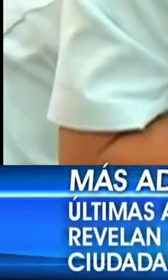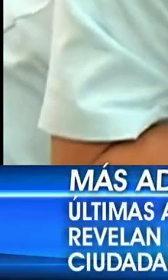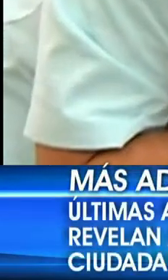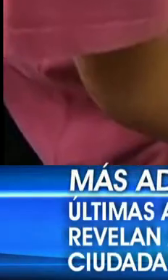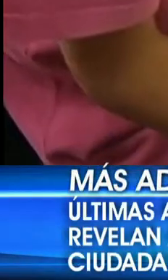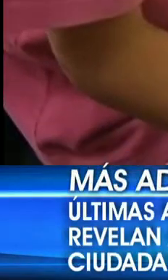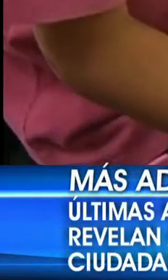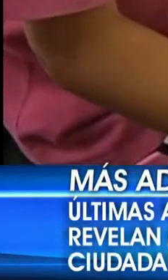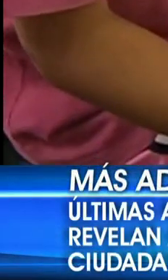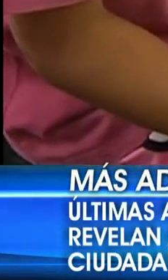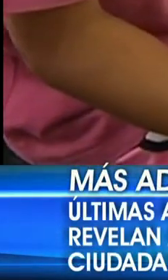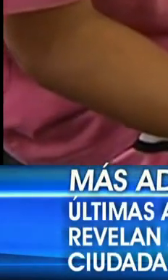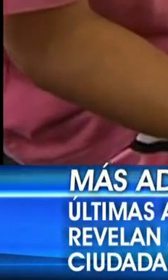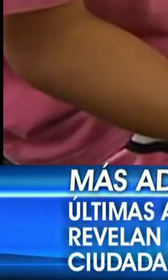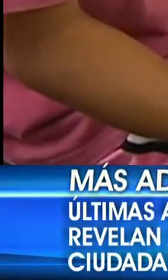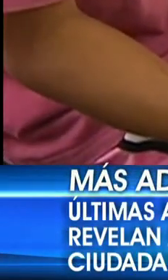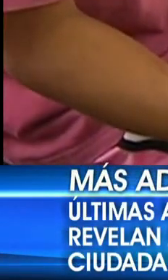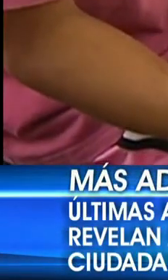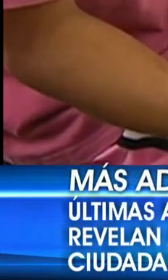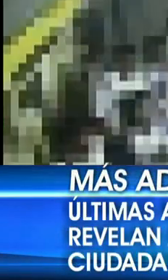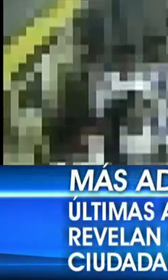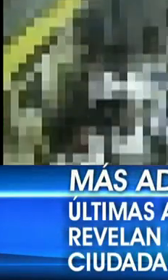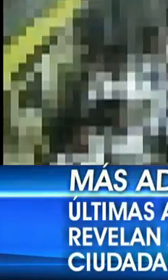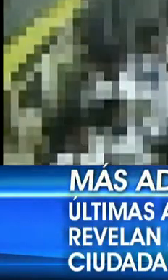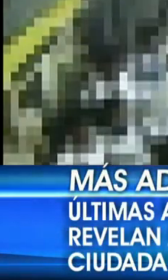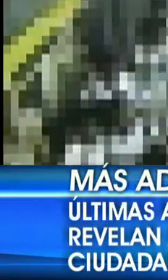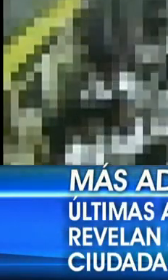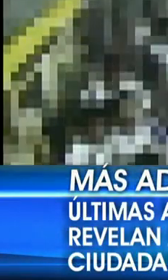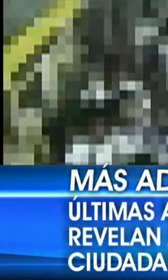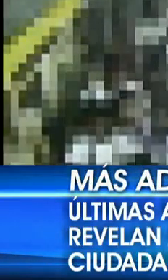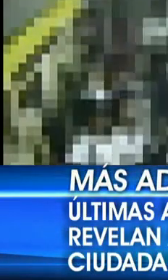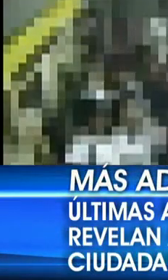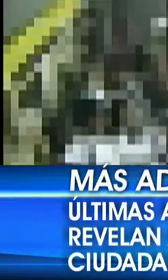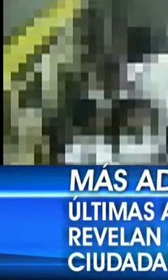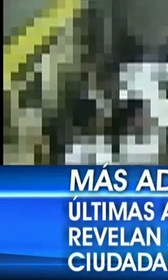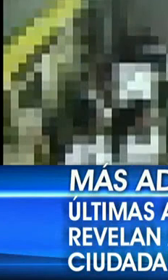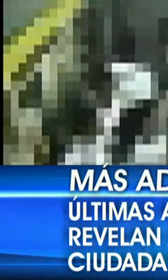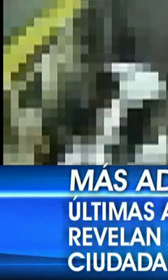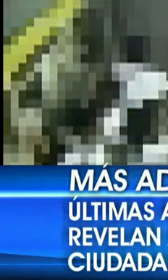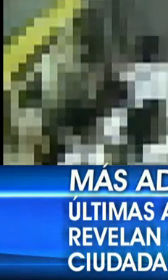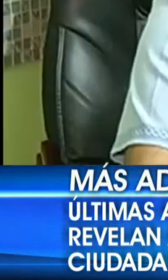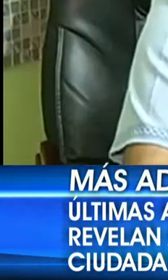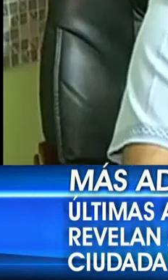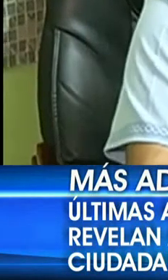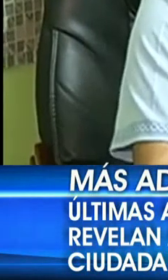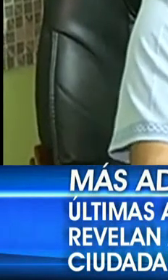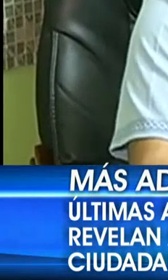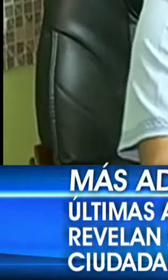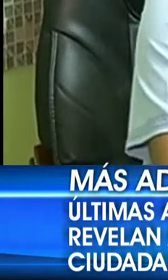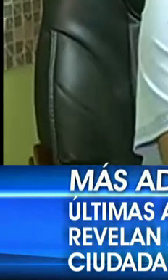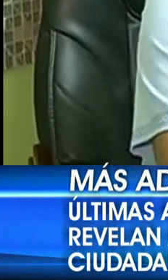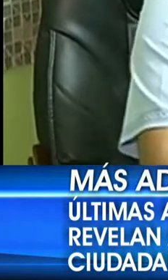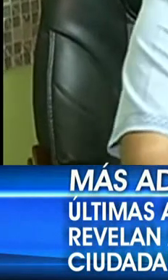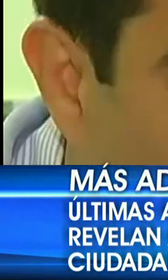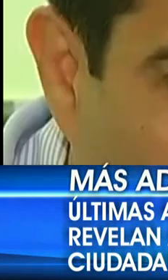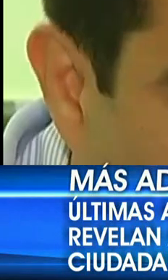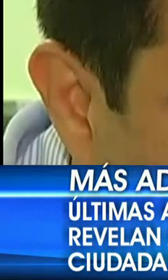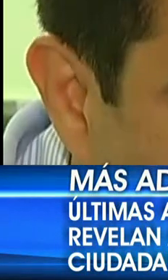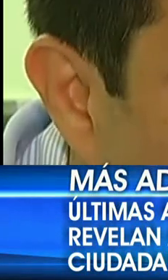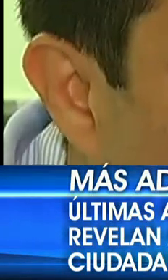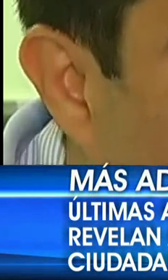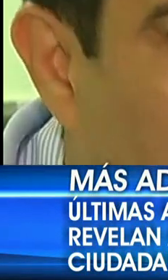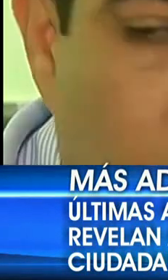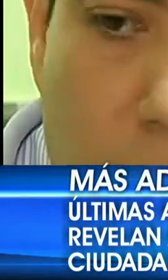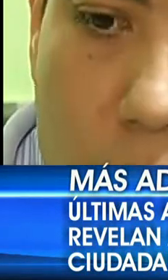contar. Últimas agresiones registradas revelan actitudes violentas de algunos ciudadanos. Un informe completo en este, el